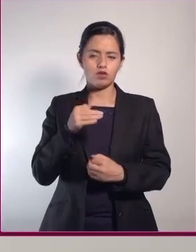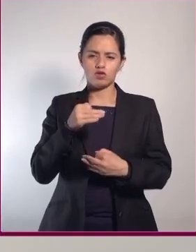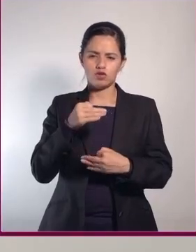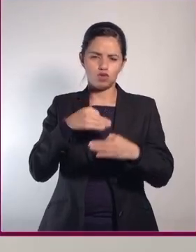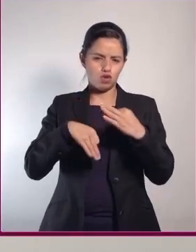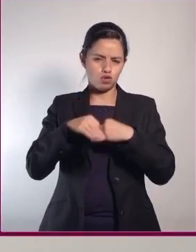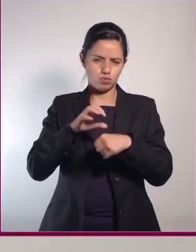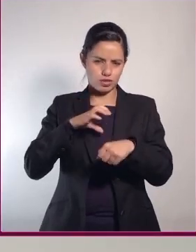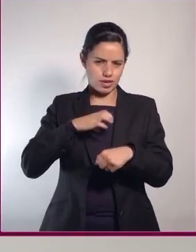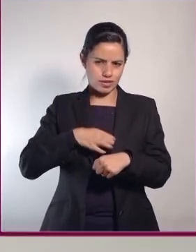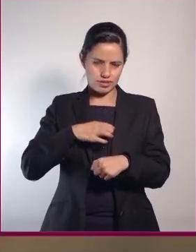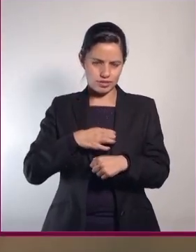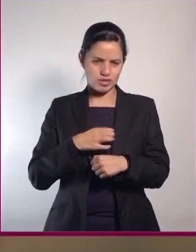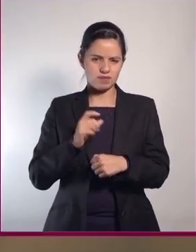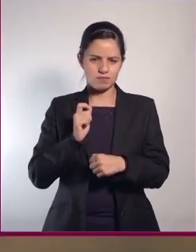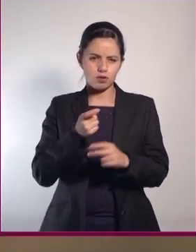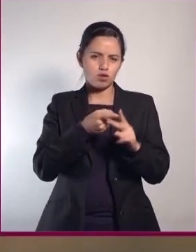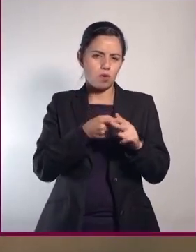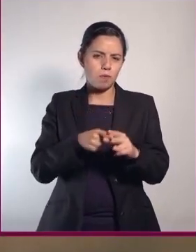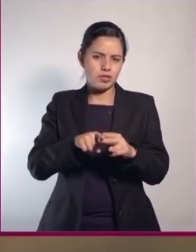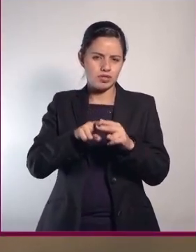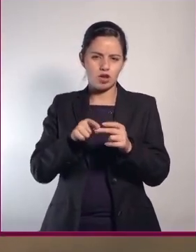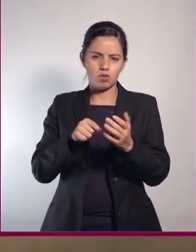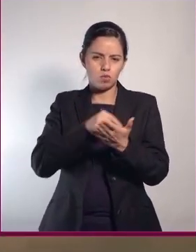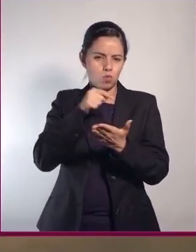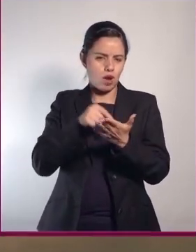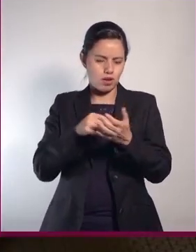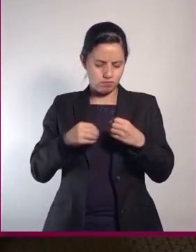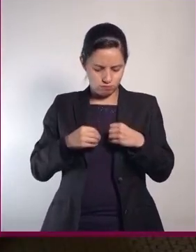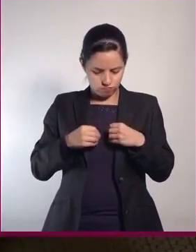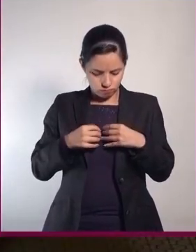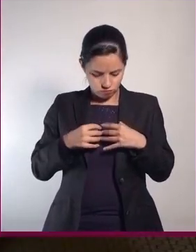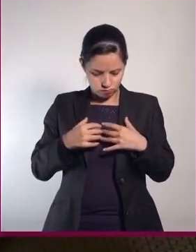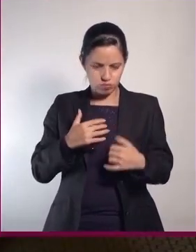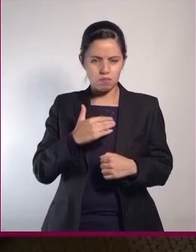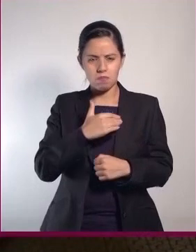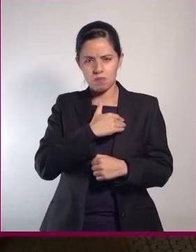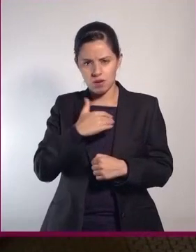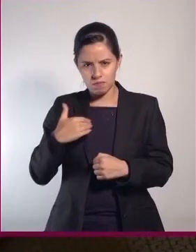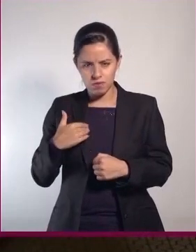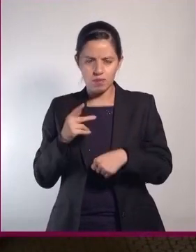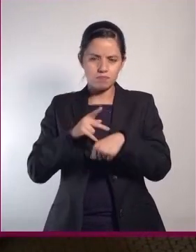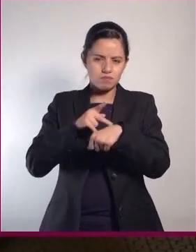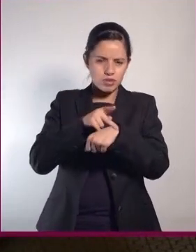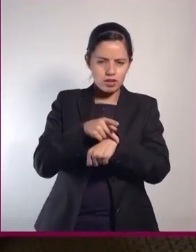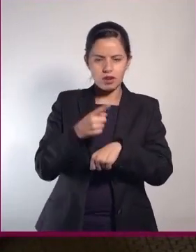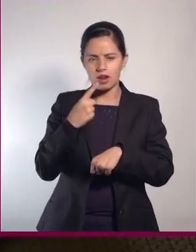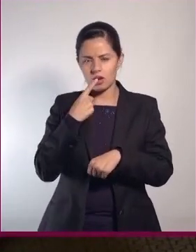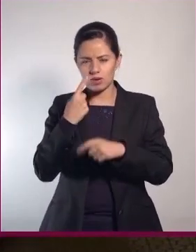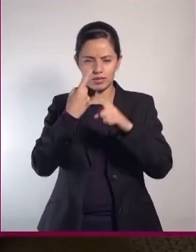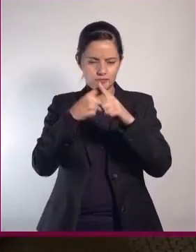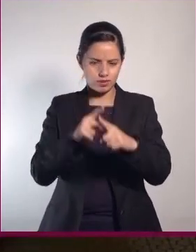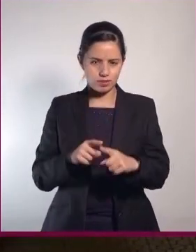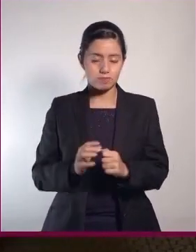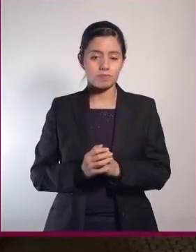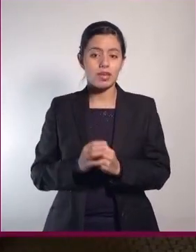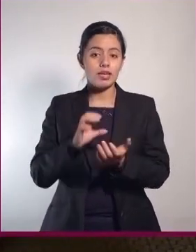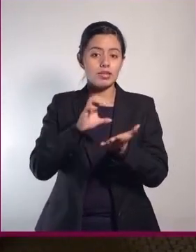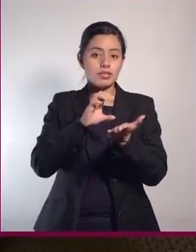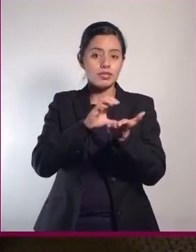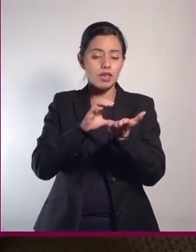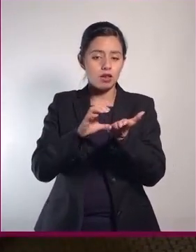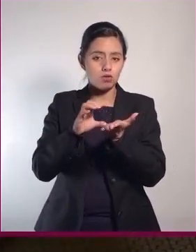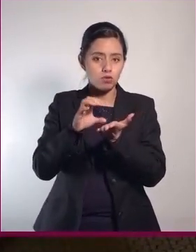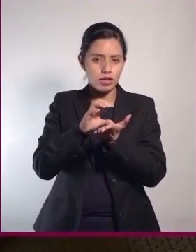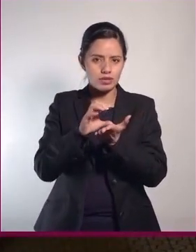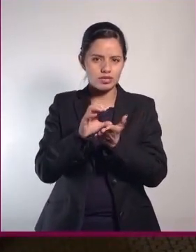testículo, puede ser la piel, puede ser la lengua, etcétera, etcétera. Las células, al hacerse agresivas o